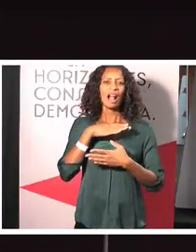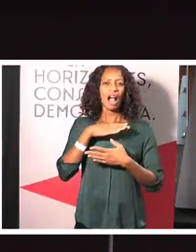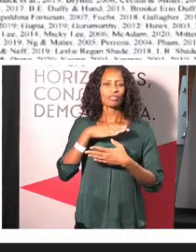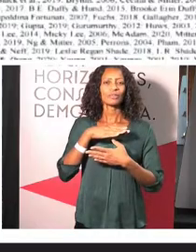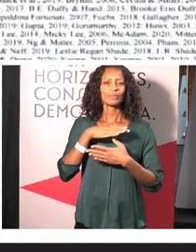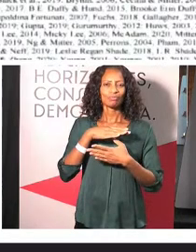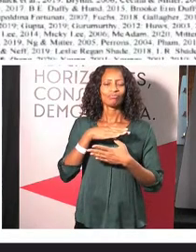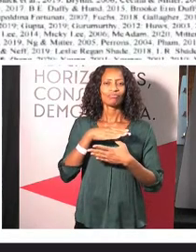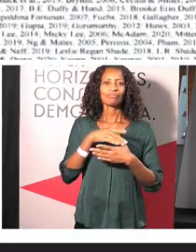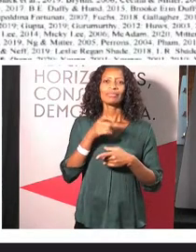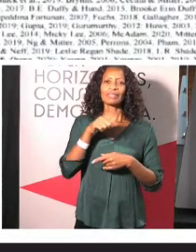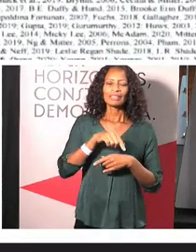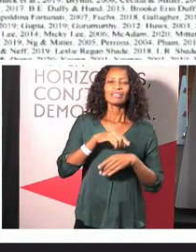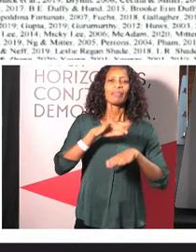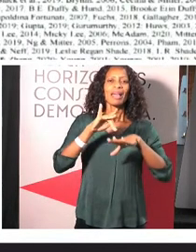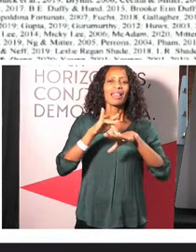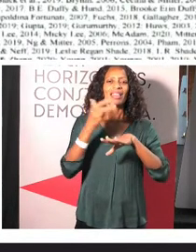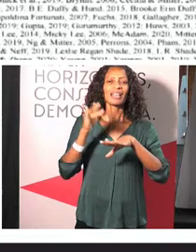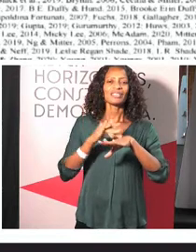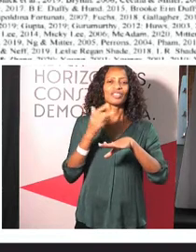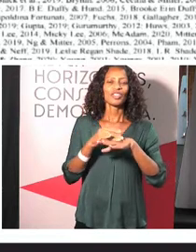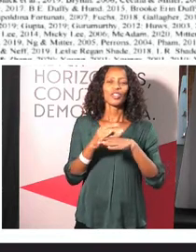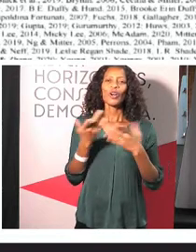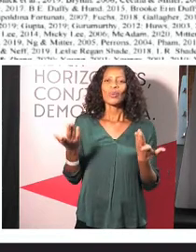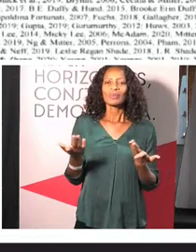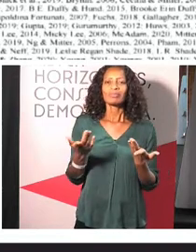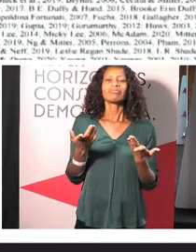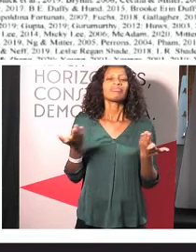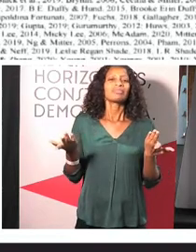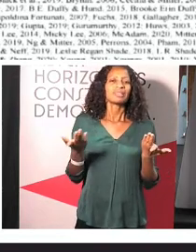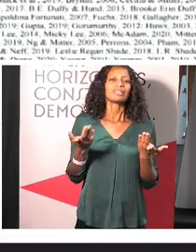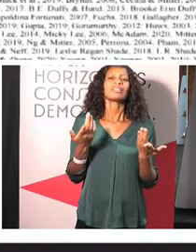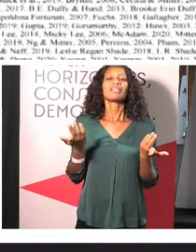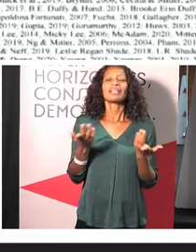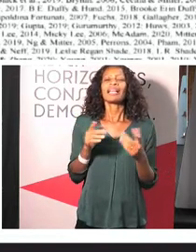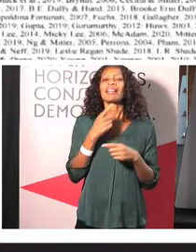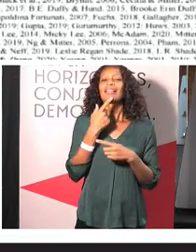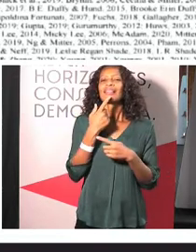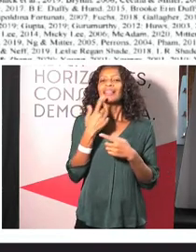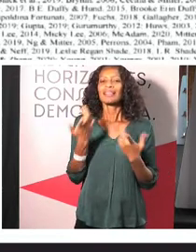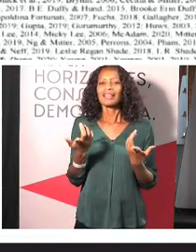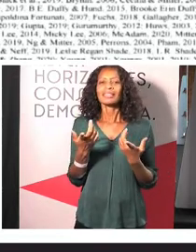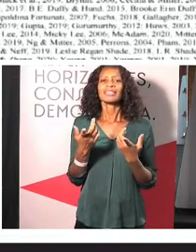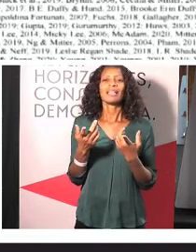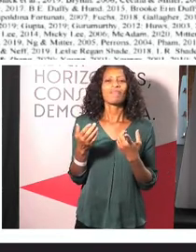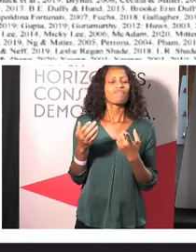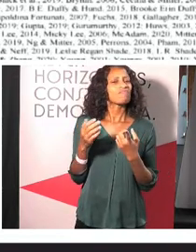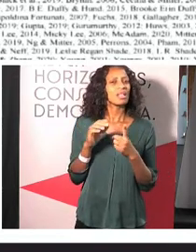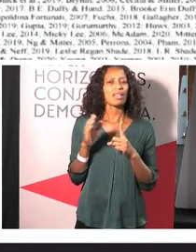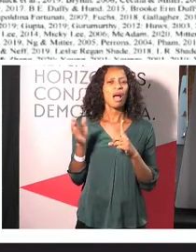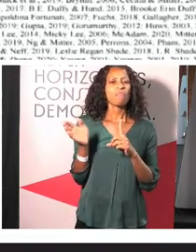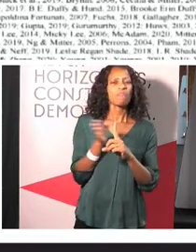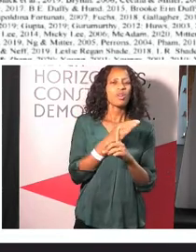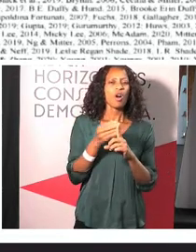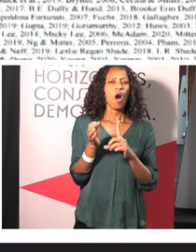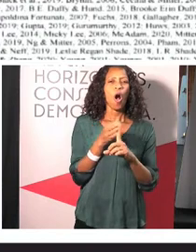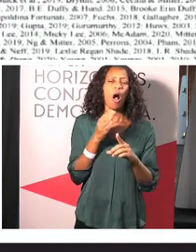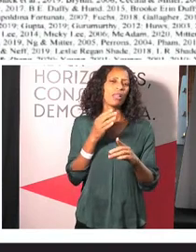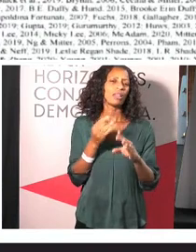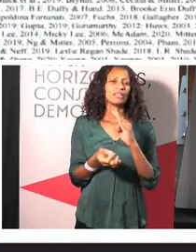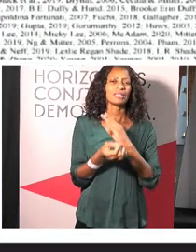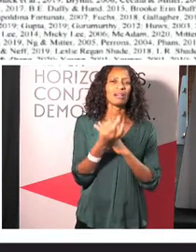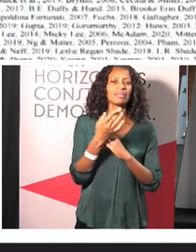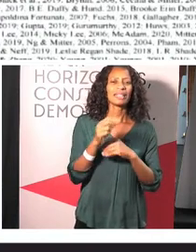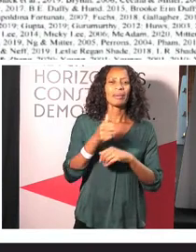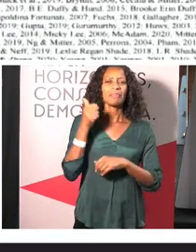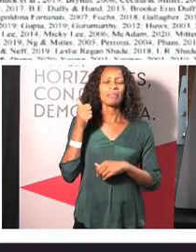Además, la tecnología está apuntando a creando nuevas áreas también de violencia, como decía antes, y han habido algunos análisis sobre,